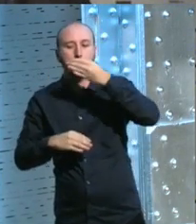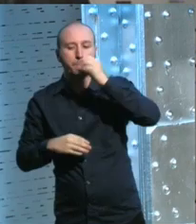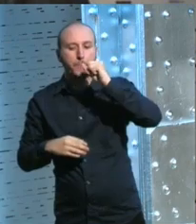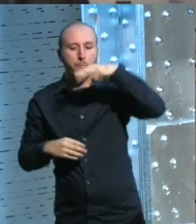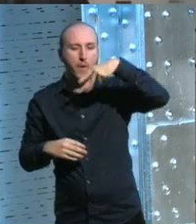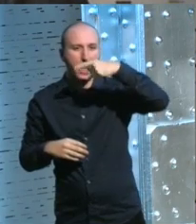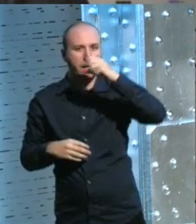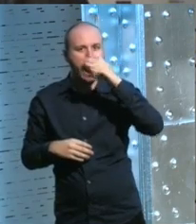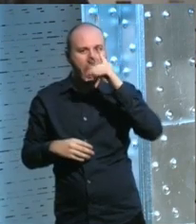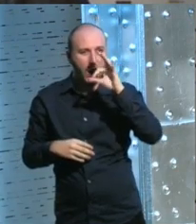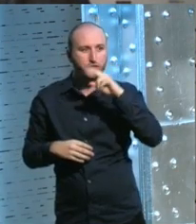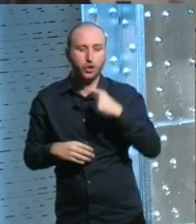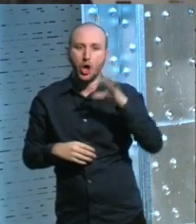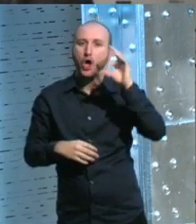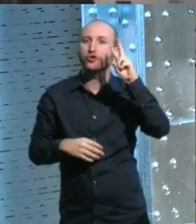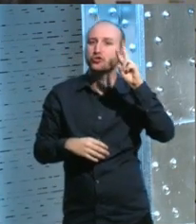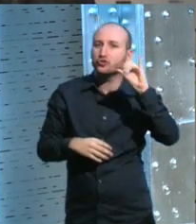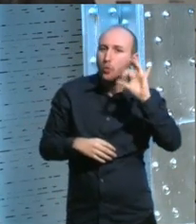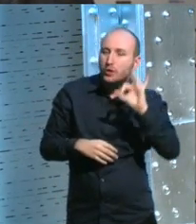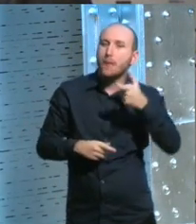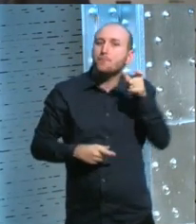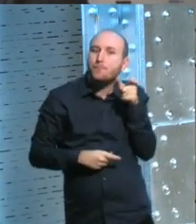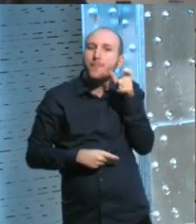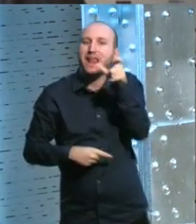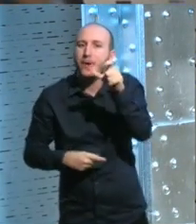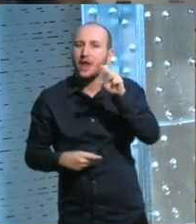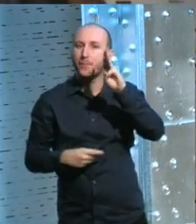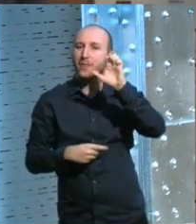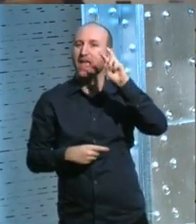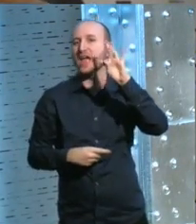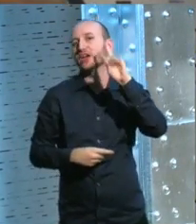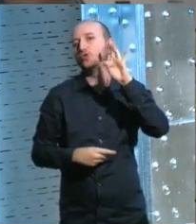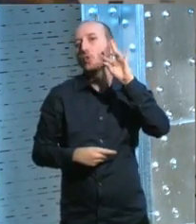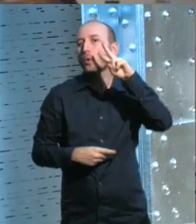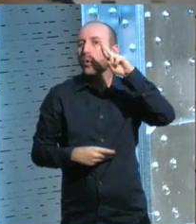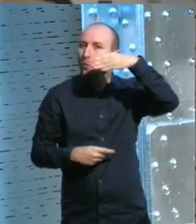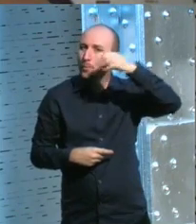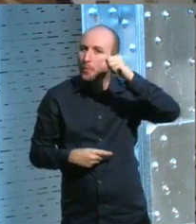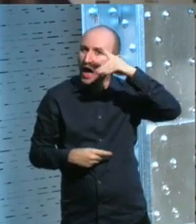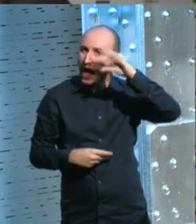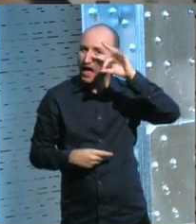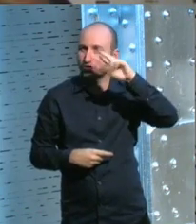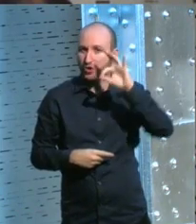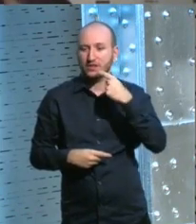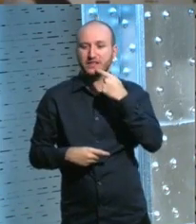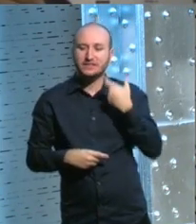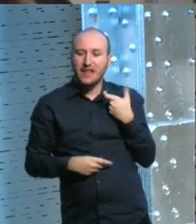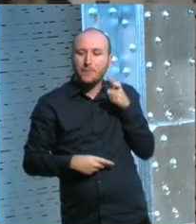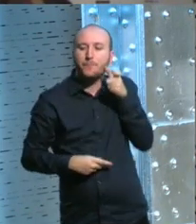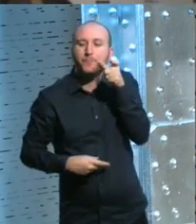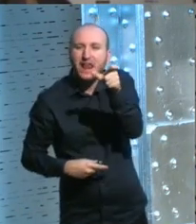Suri, la palabra perturbadora, y te lo he leído recientemente, es como una palabra que estás